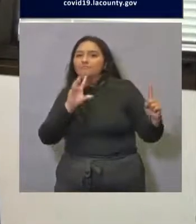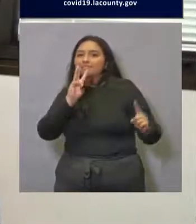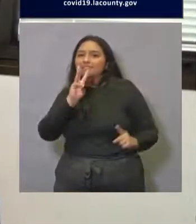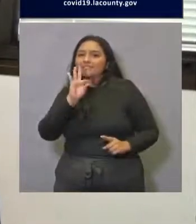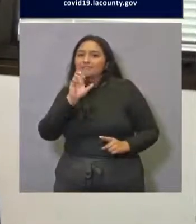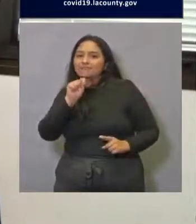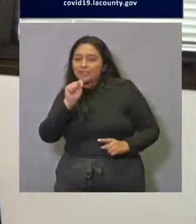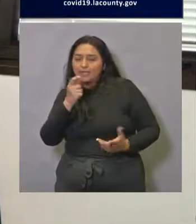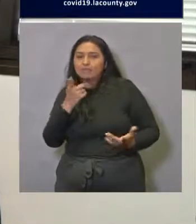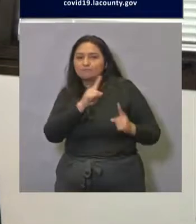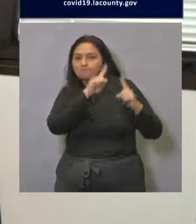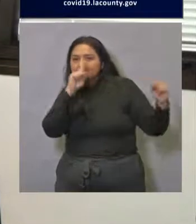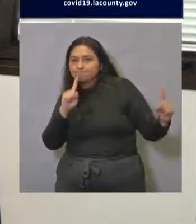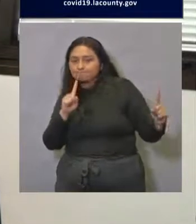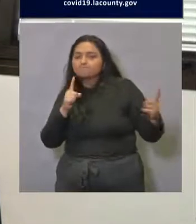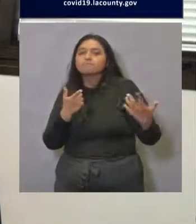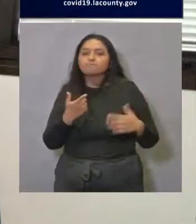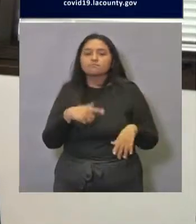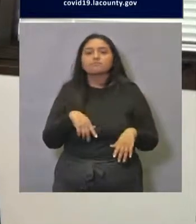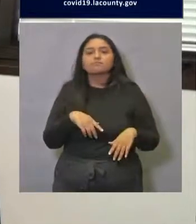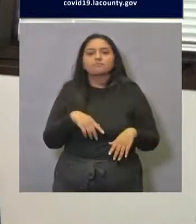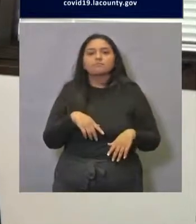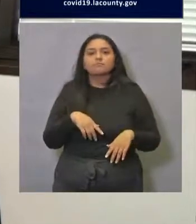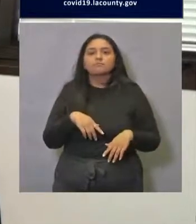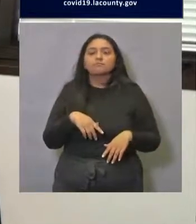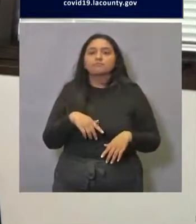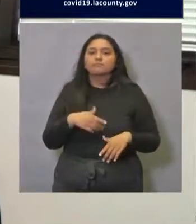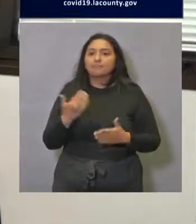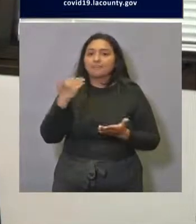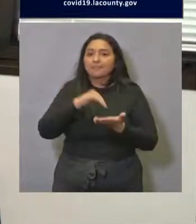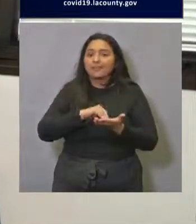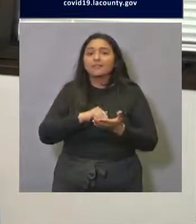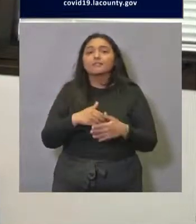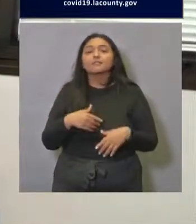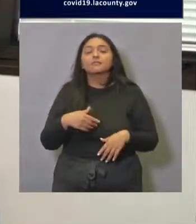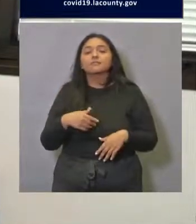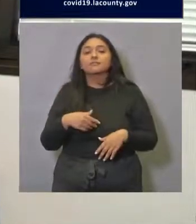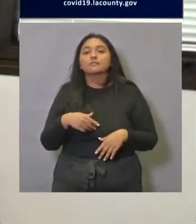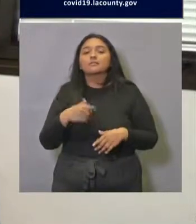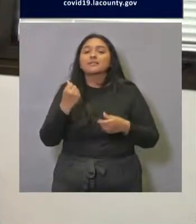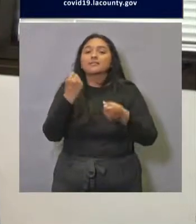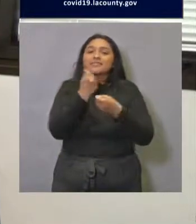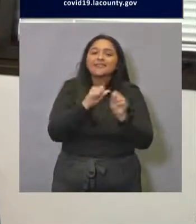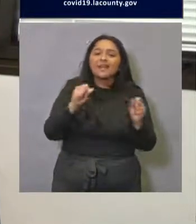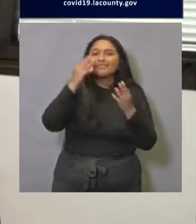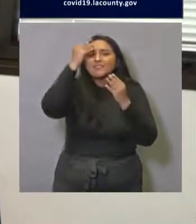cuando se encuentre en lugares públicos. Y revise la información sobre la seguridad